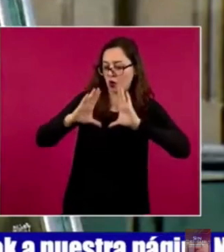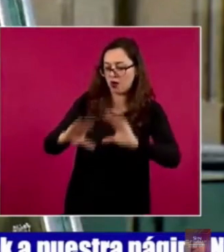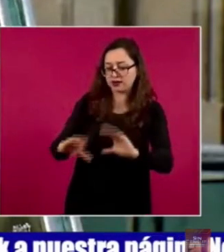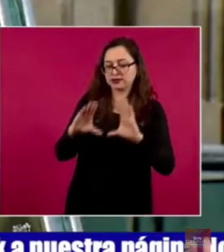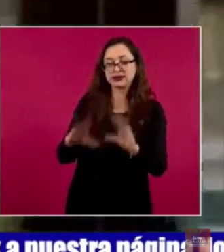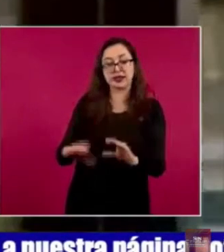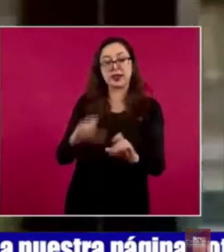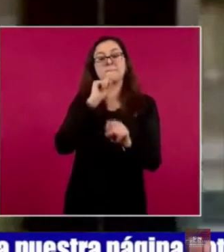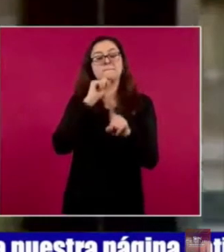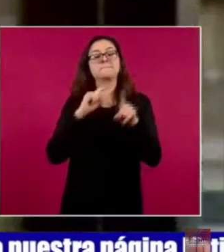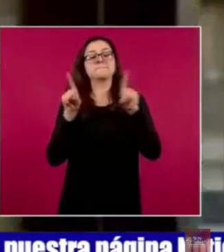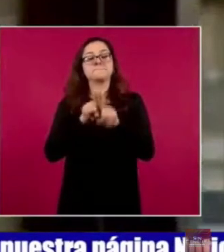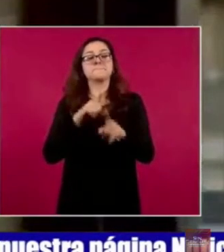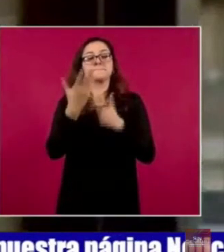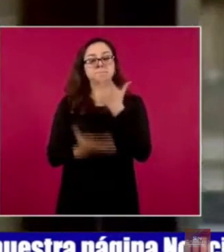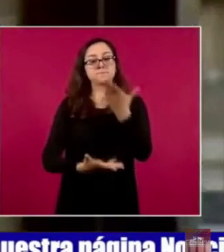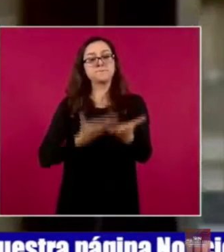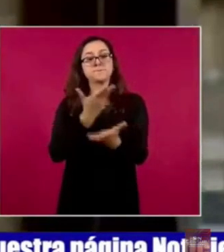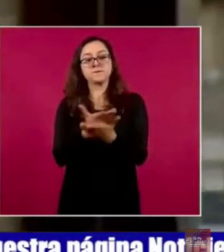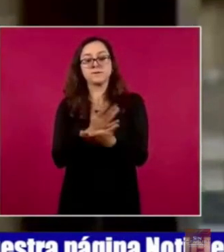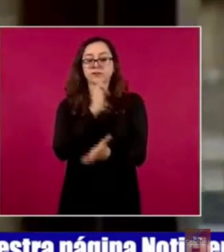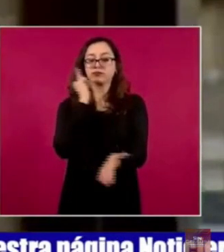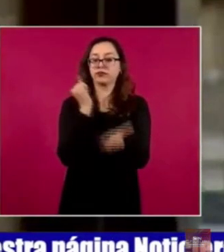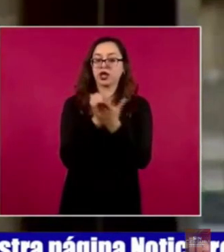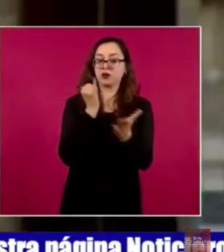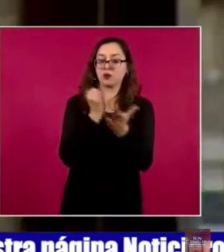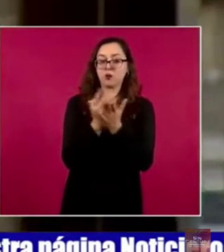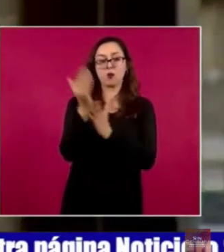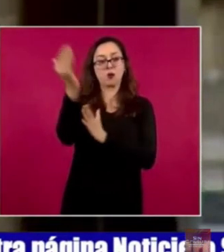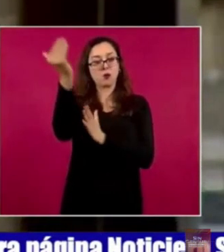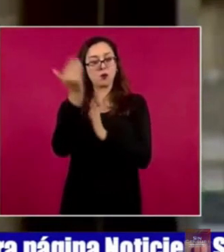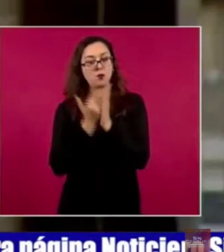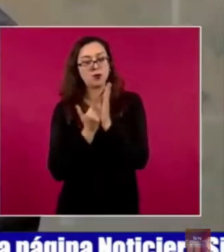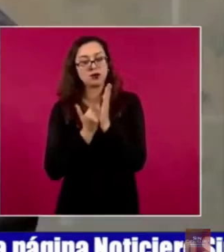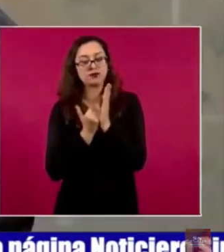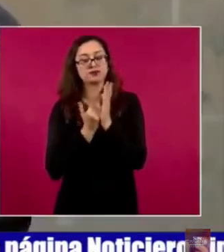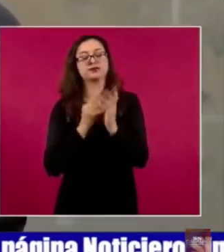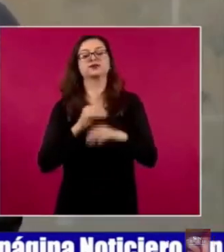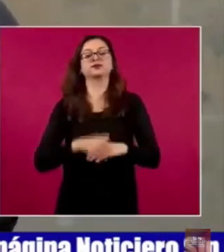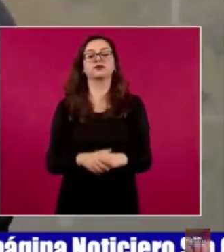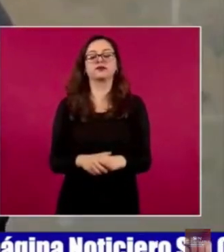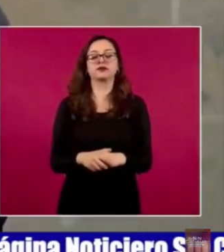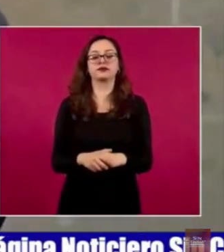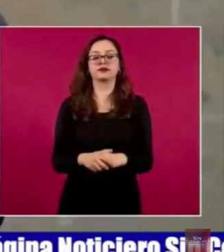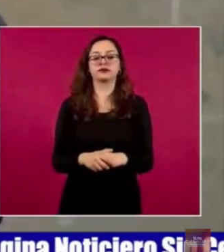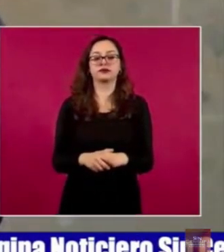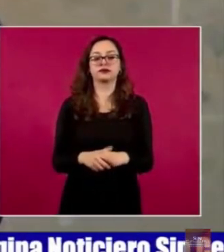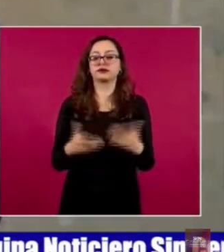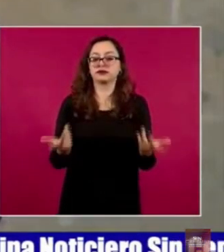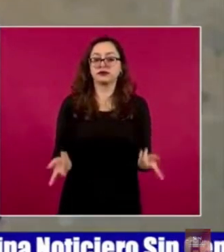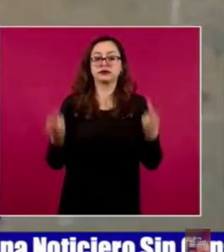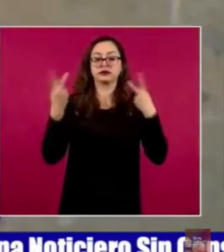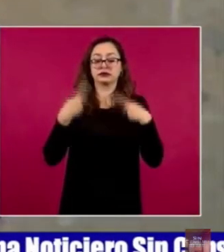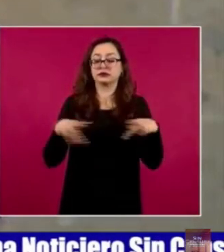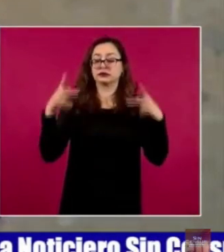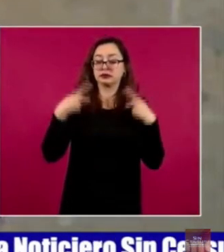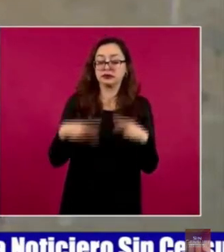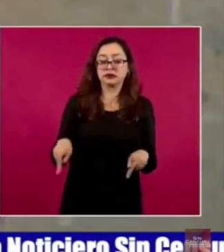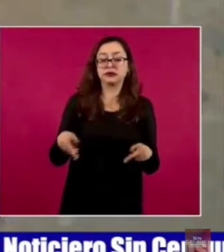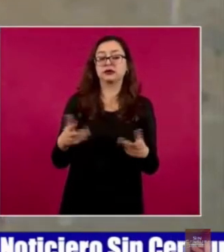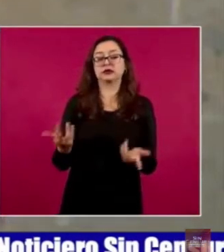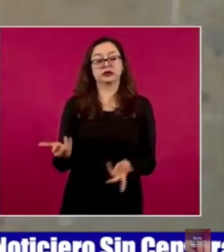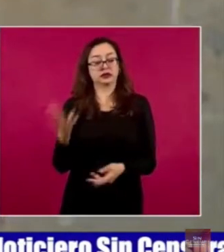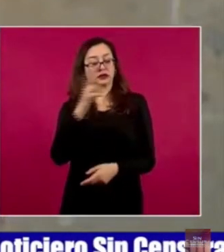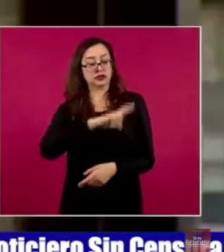propone reducir los impuestos, aplicar descuentos a quienes rentan y